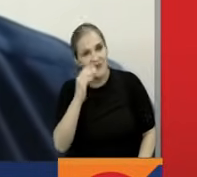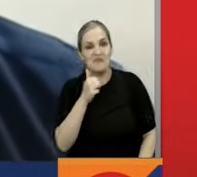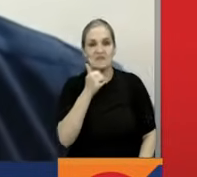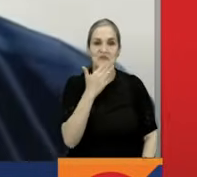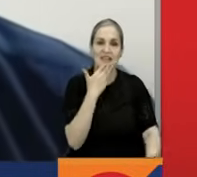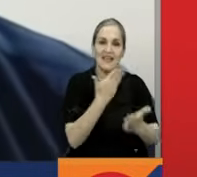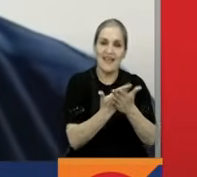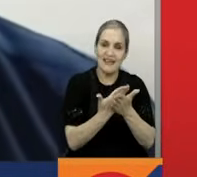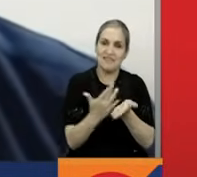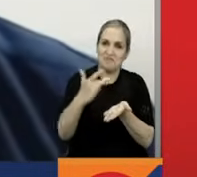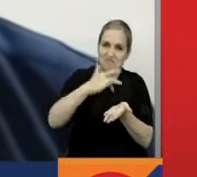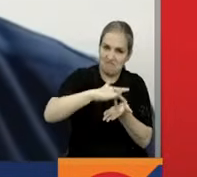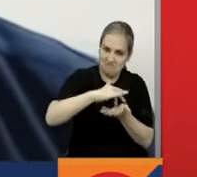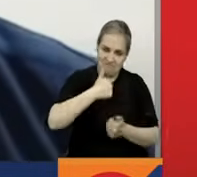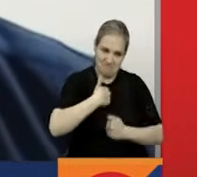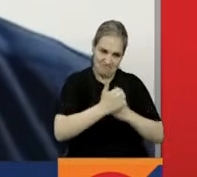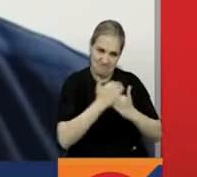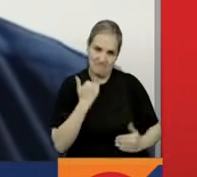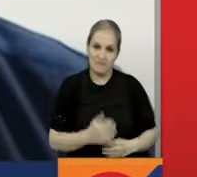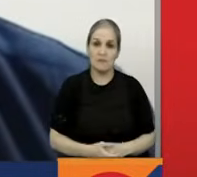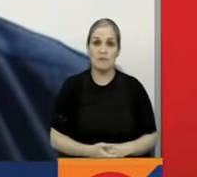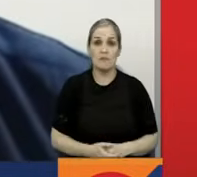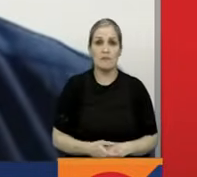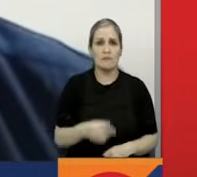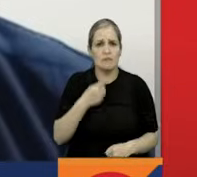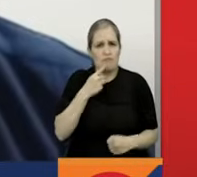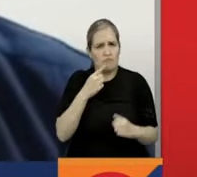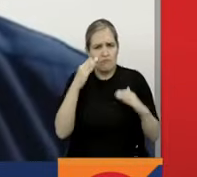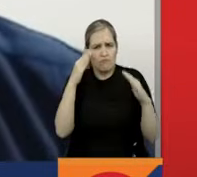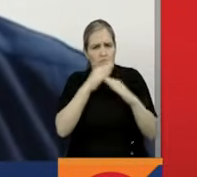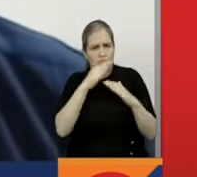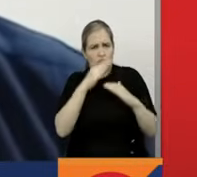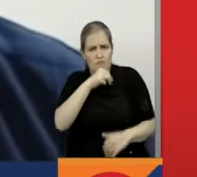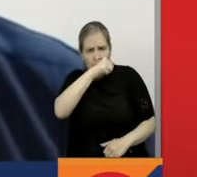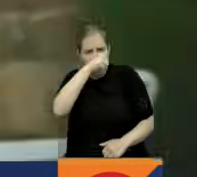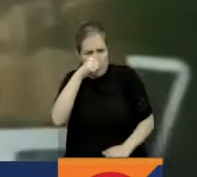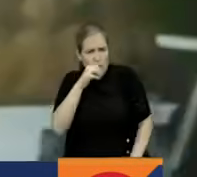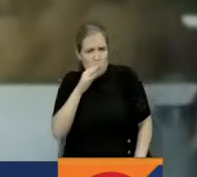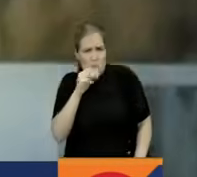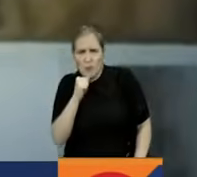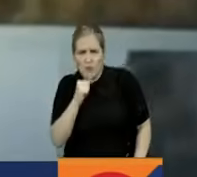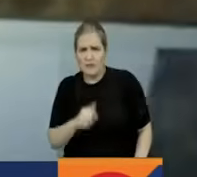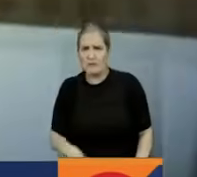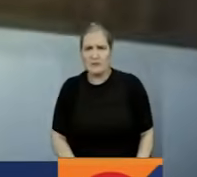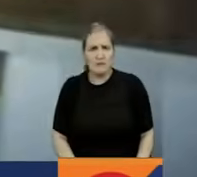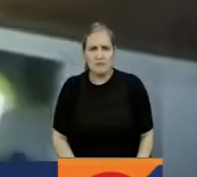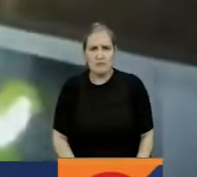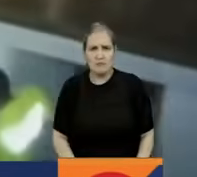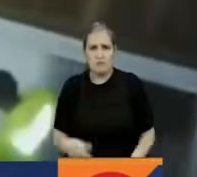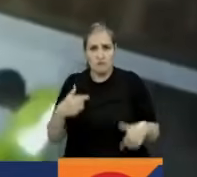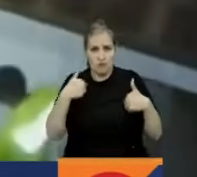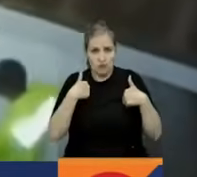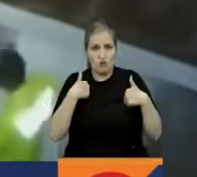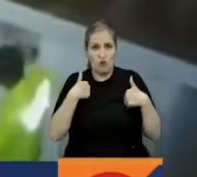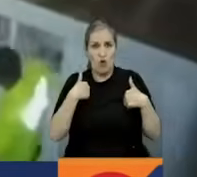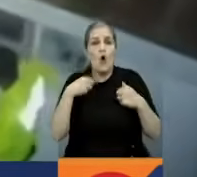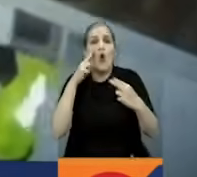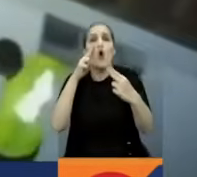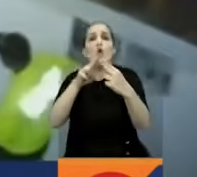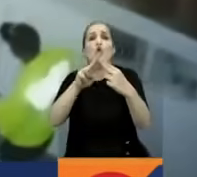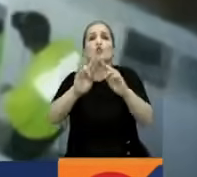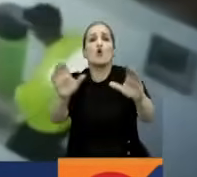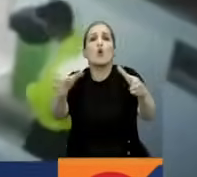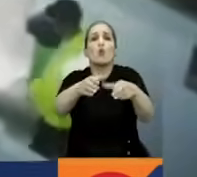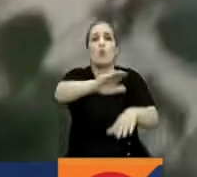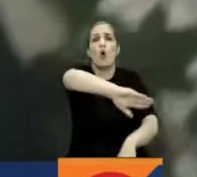ustedes por el espacio. Afirmó que no era un narcotraficante, que conocía a La Cordillera por informaciones